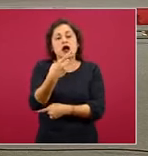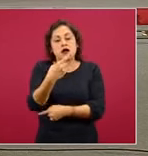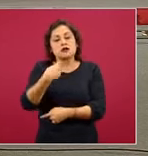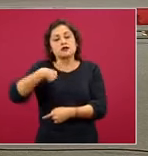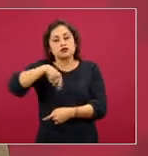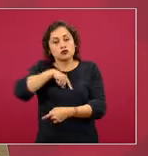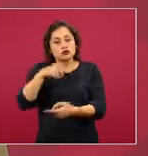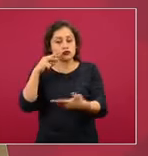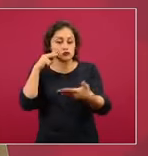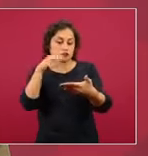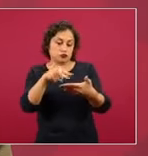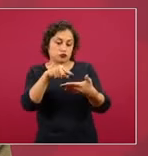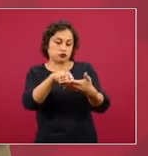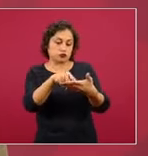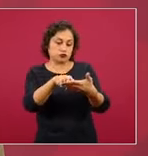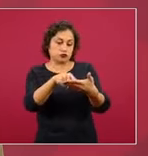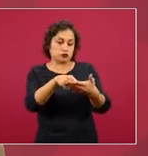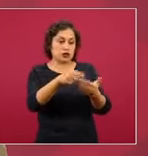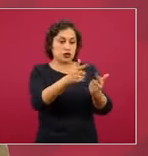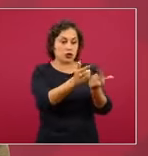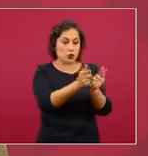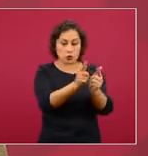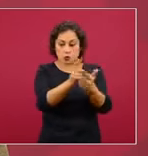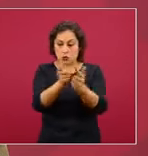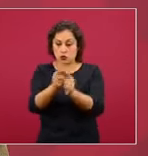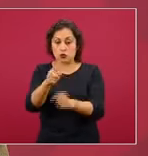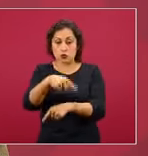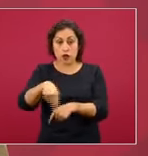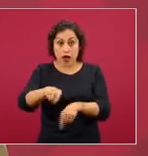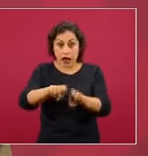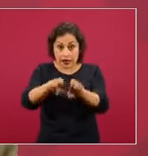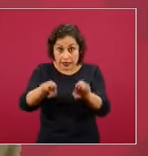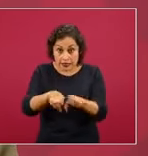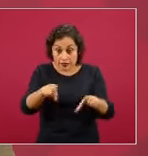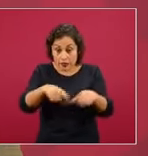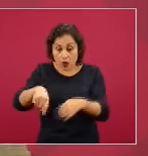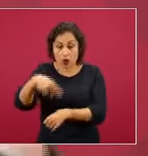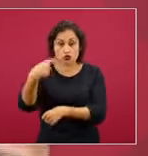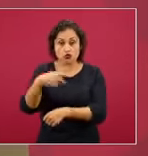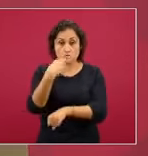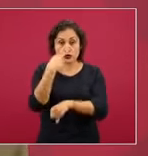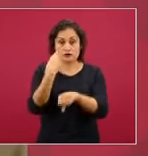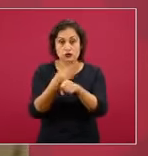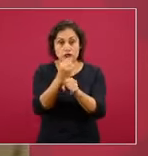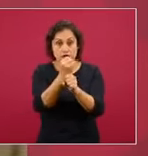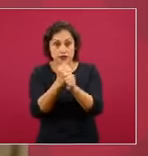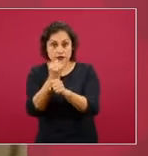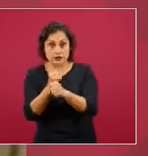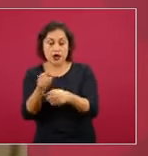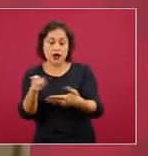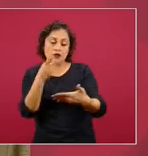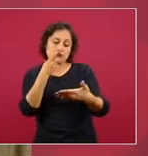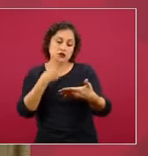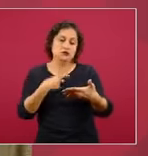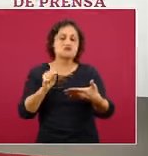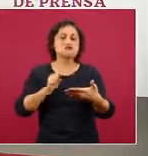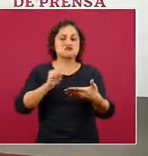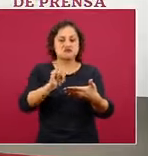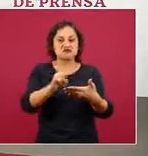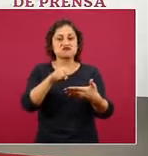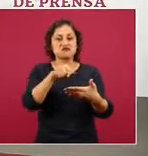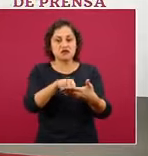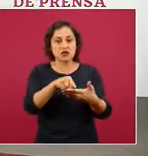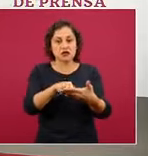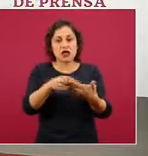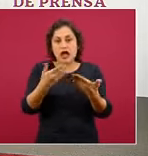hay estos grupos hospitalarios jurisdiccionales que revisan expedientes y dicen sí, todo concuerda, que aunque no tenemos la prueba biológica